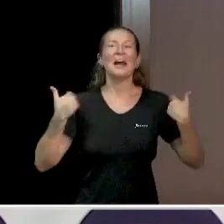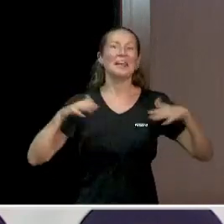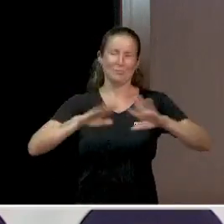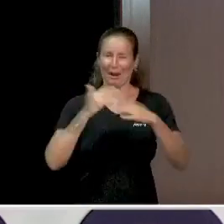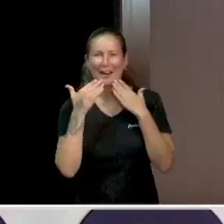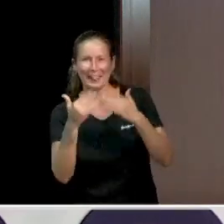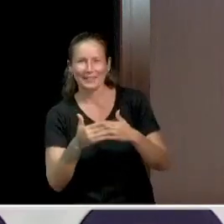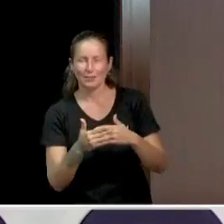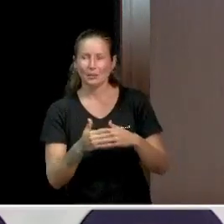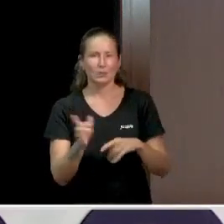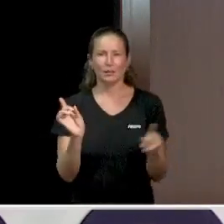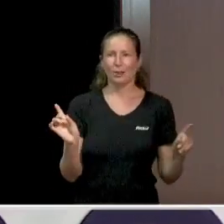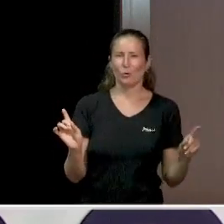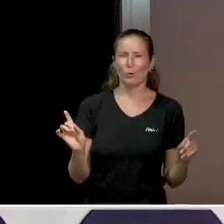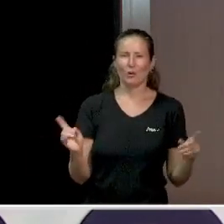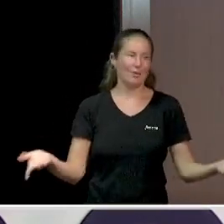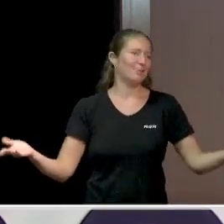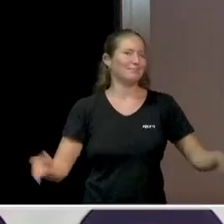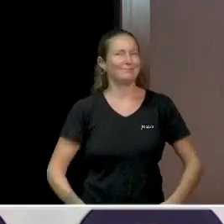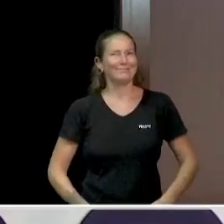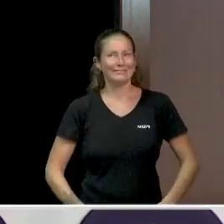Gracias. No está.